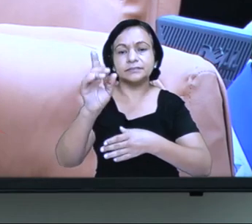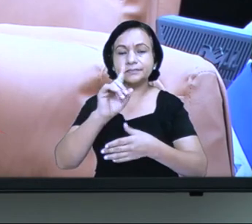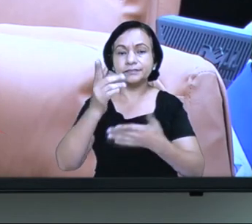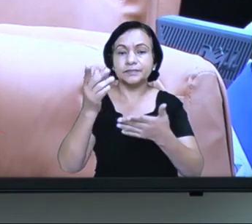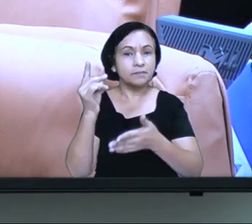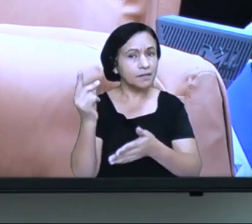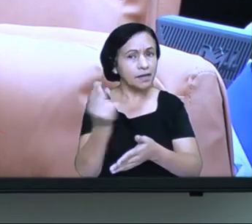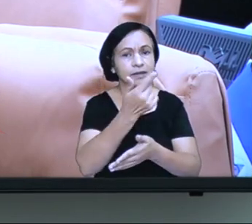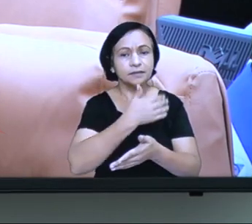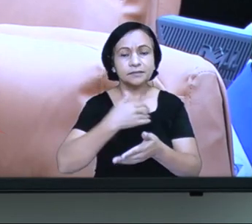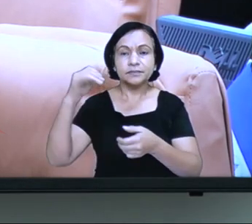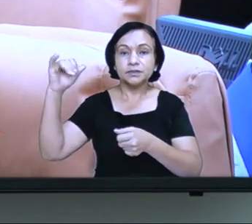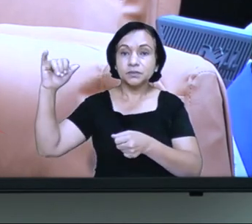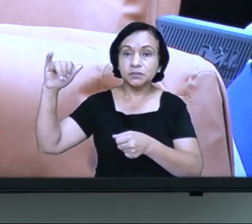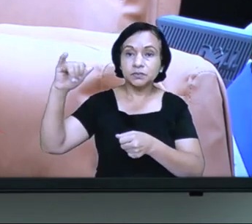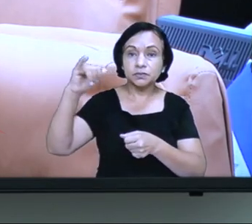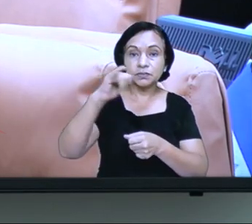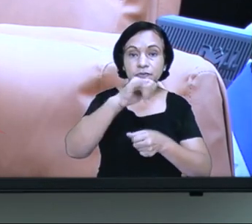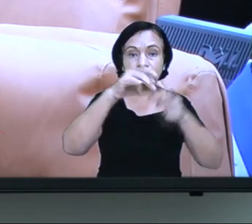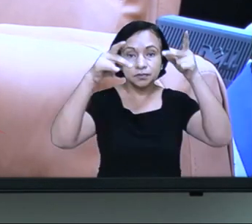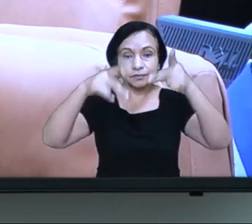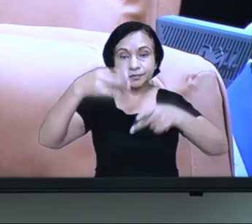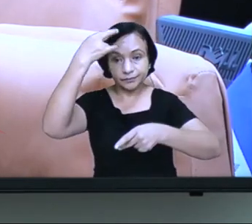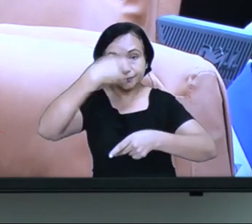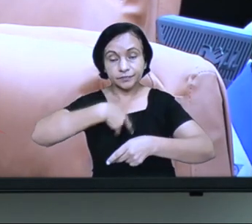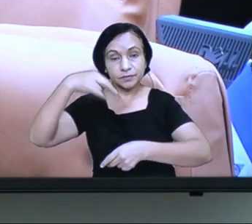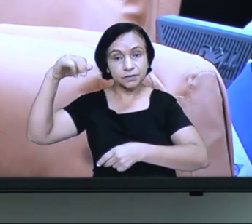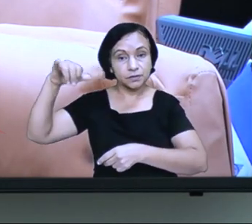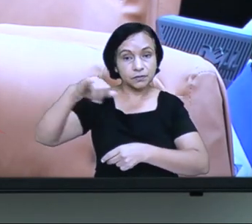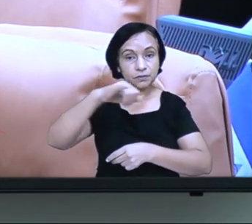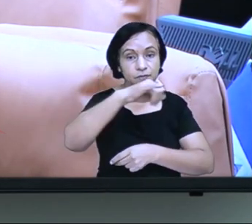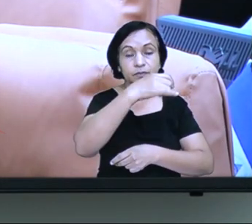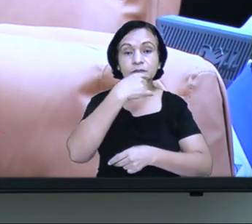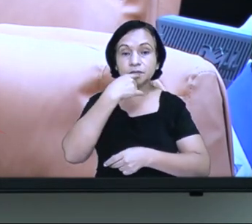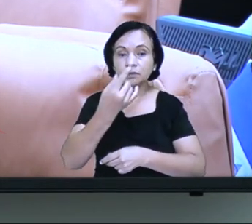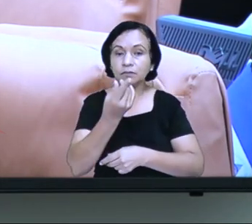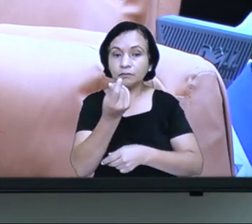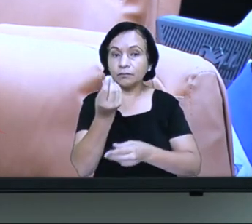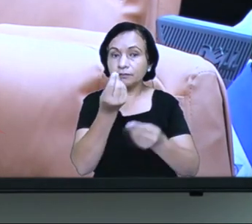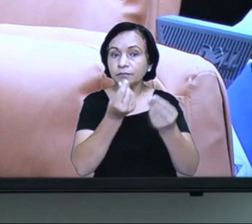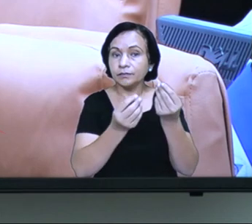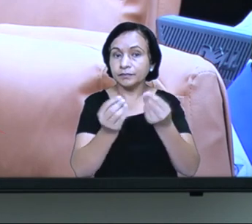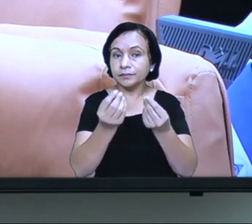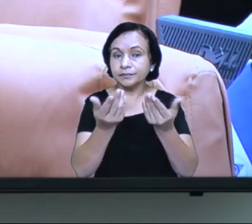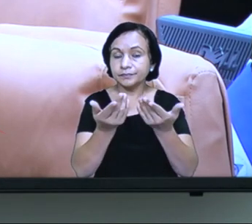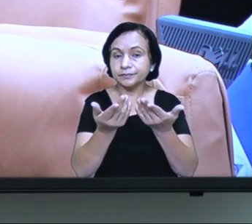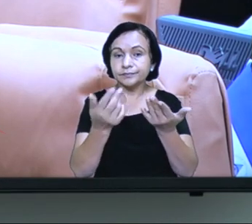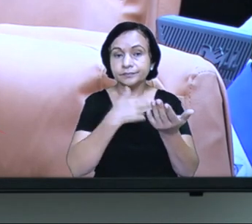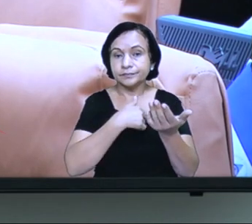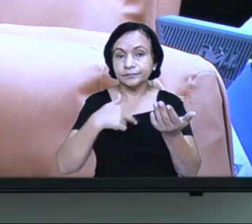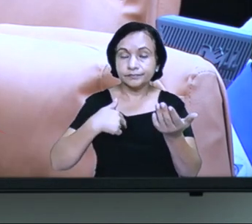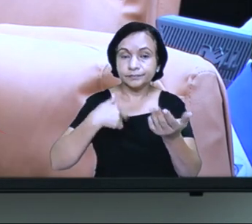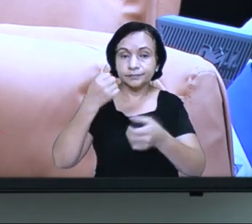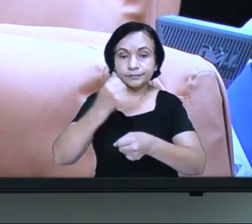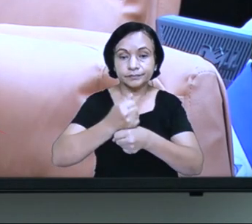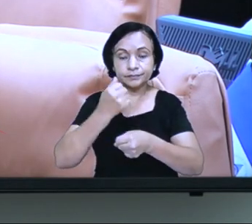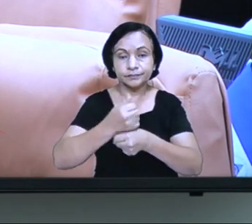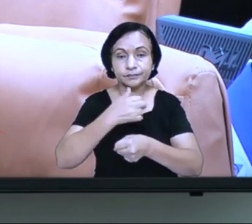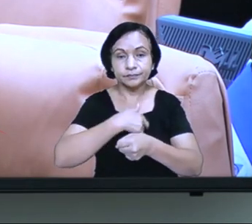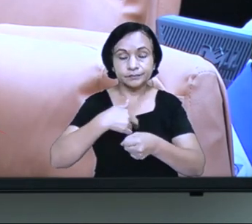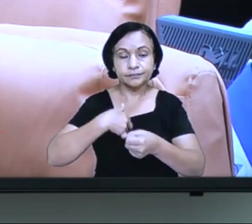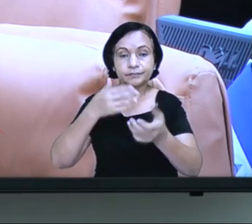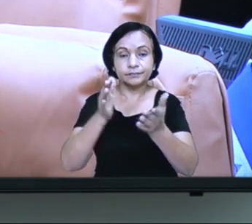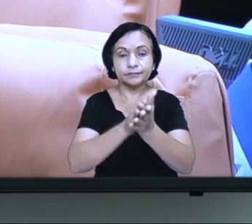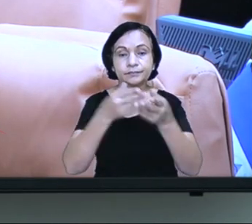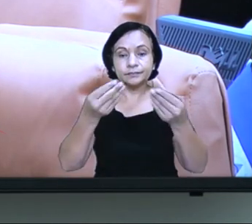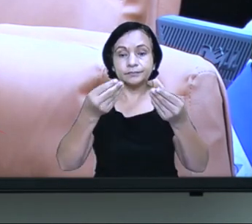los transportistas aéreos logran considerables economías en la explotación mediante